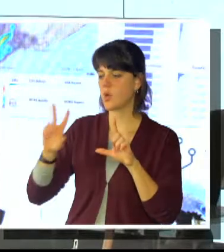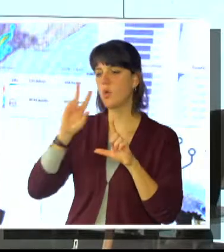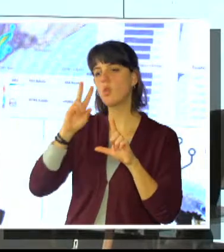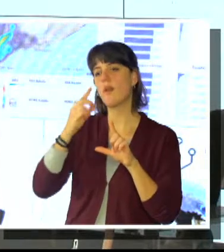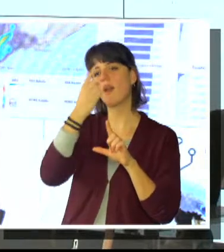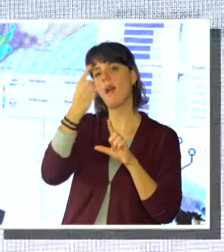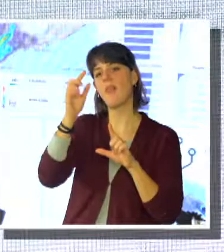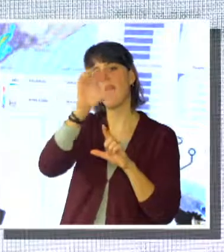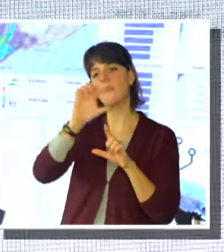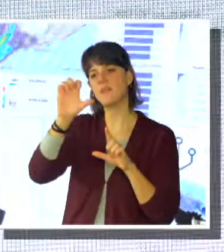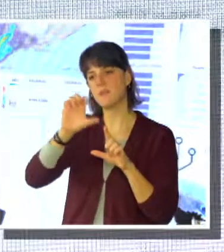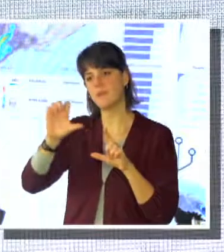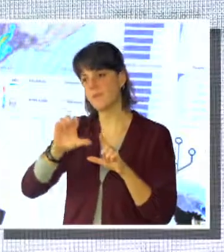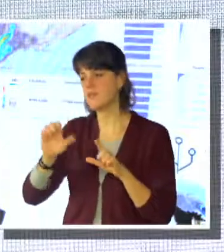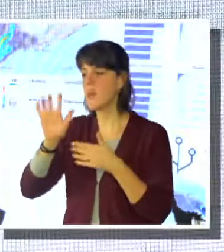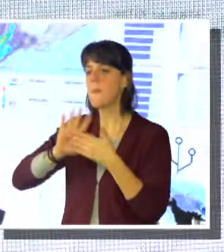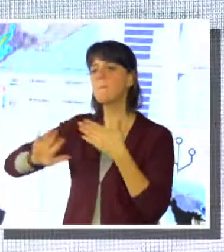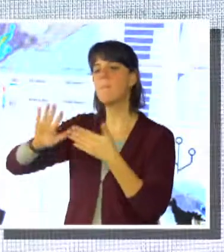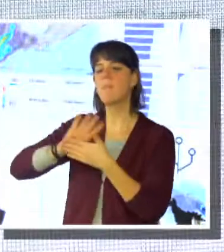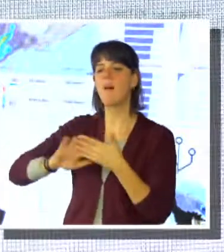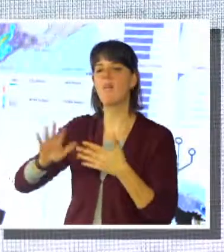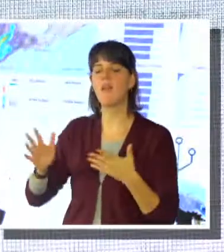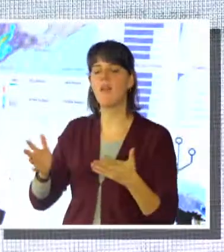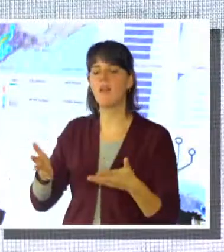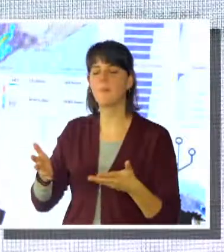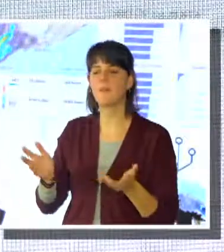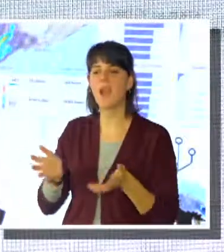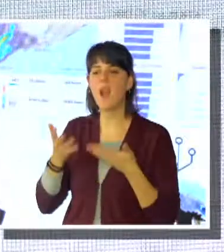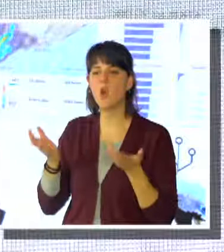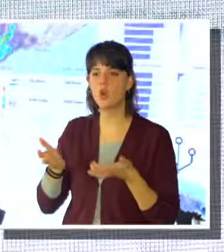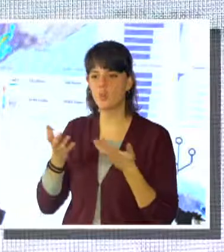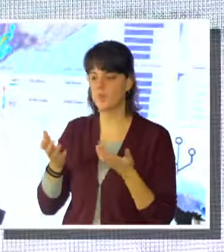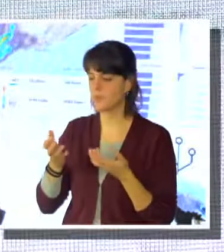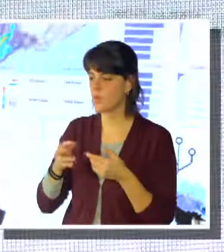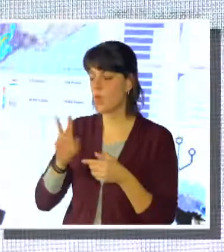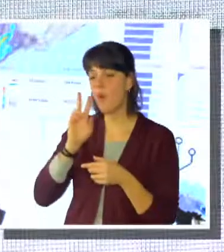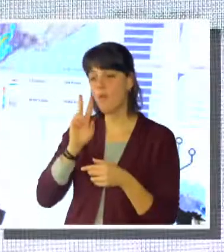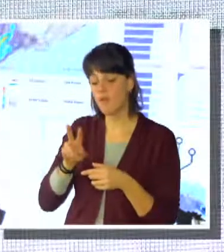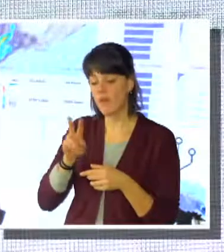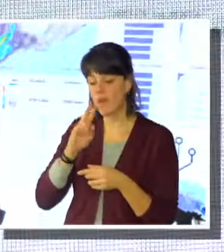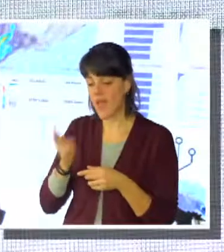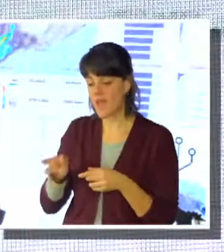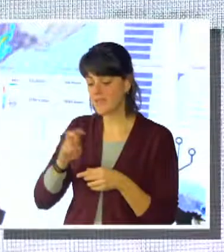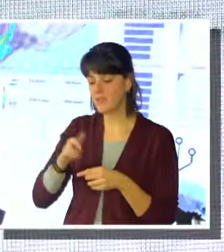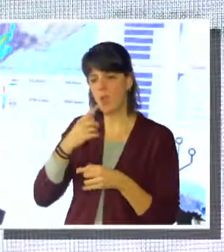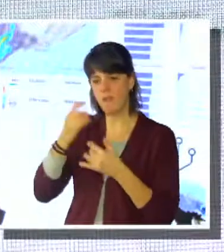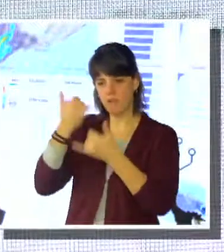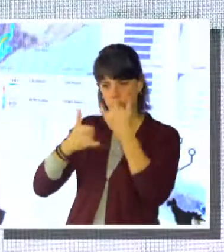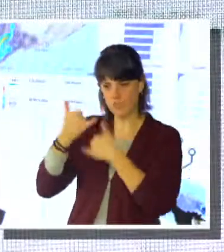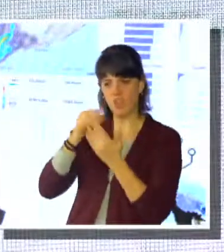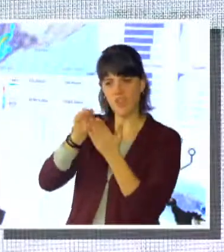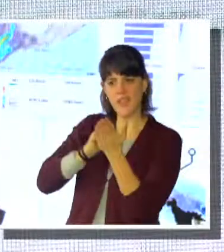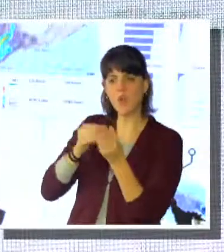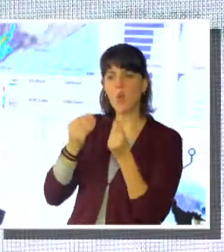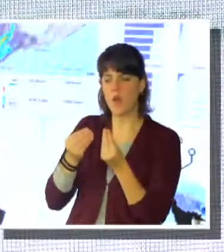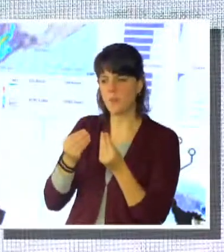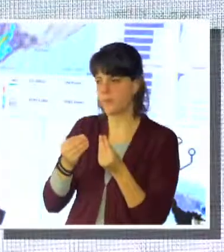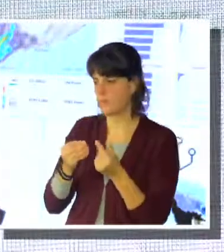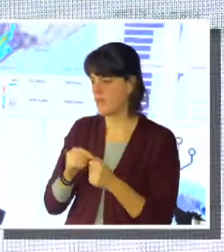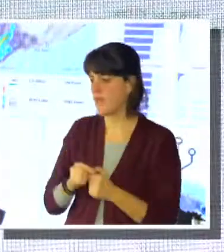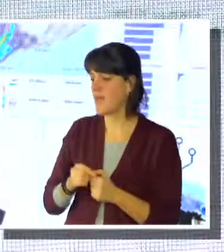la cual se seleccionaban corredores y paradas pertenecientes a esos corredores, se filtraba por un rango de fechas y se elegían determinadas